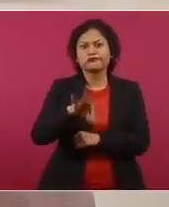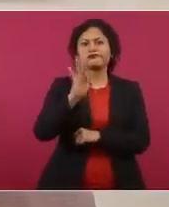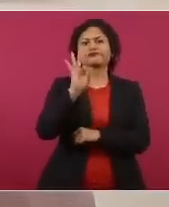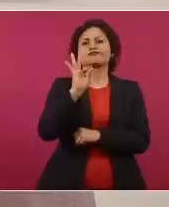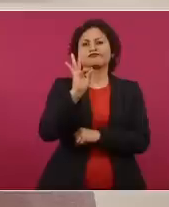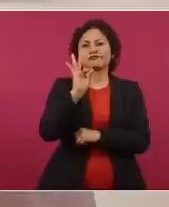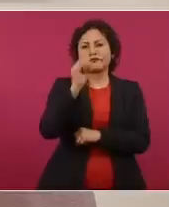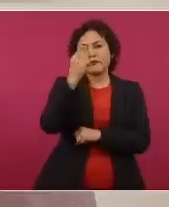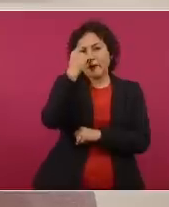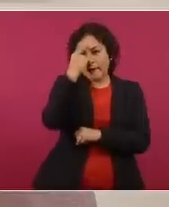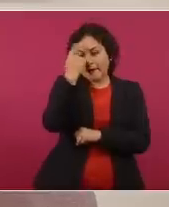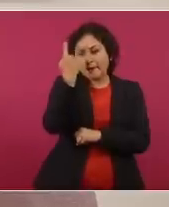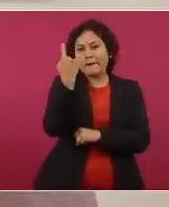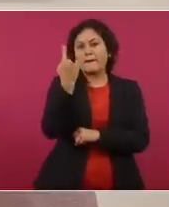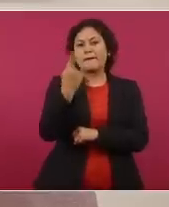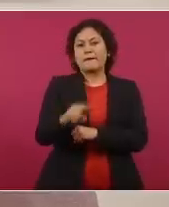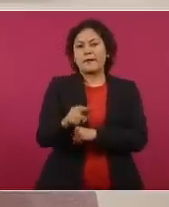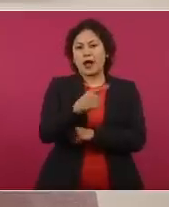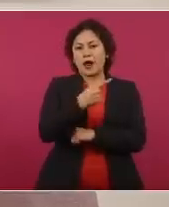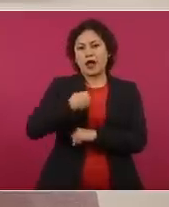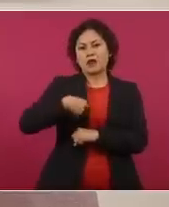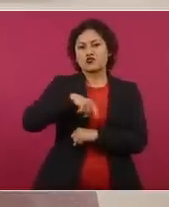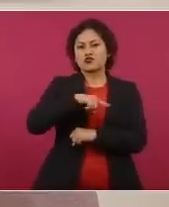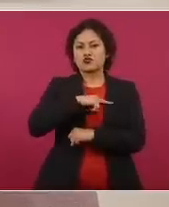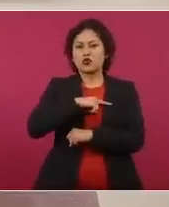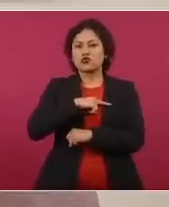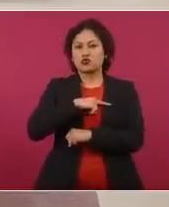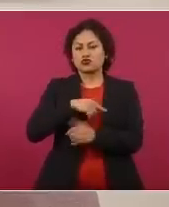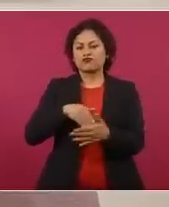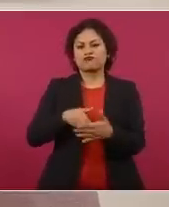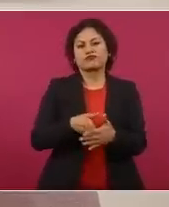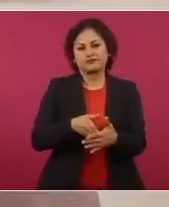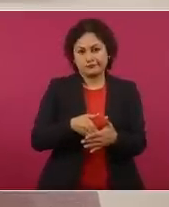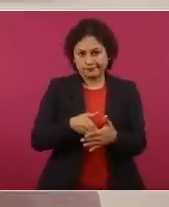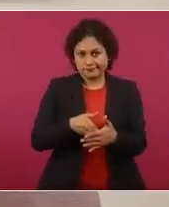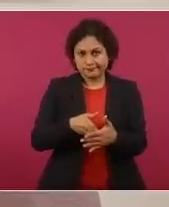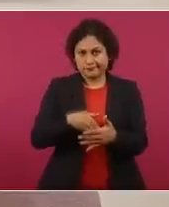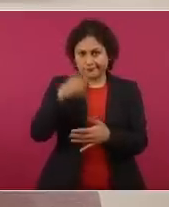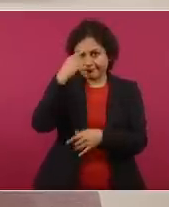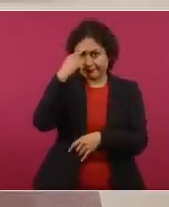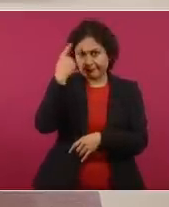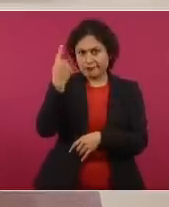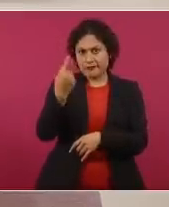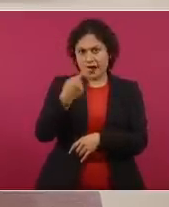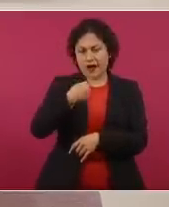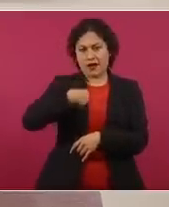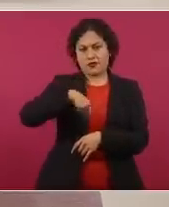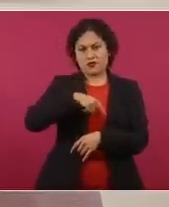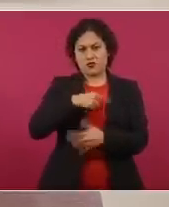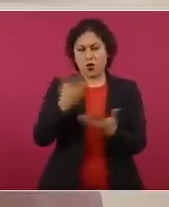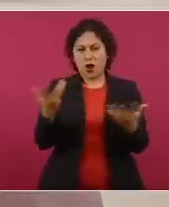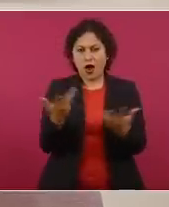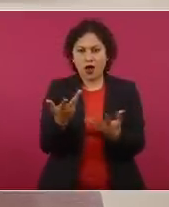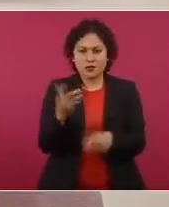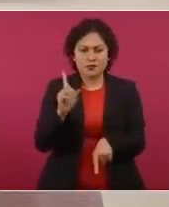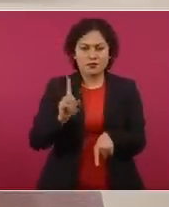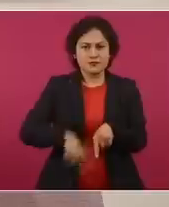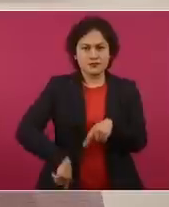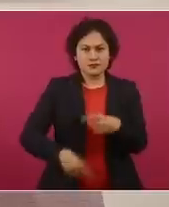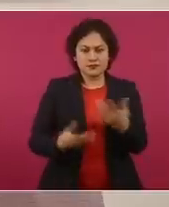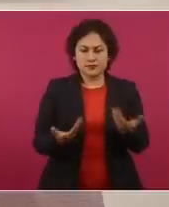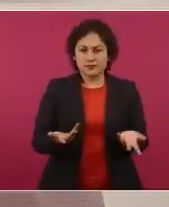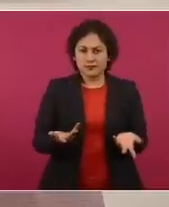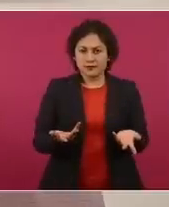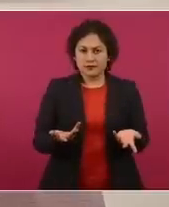Bloquear, contrarrestar todo lo que hacemos.